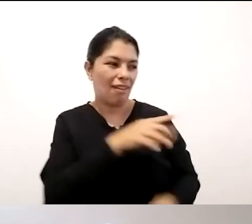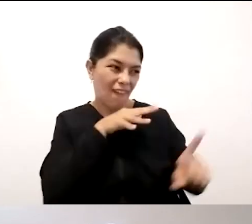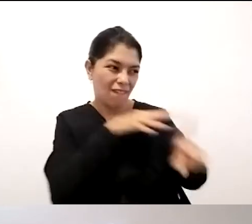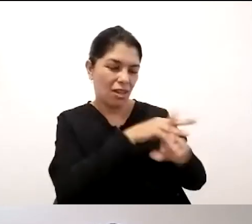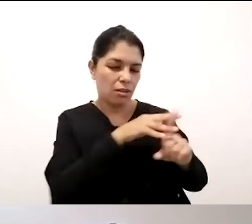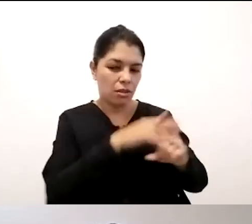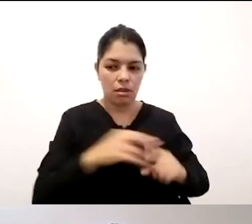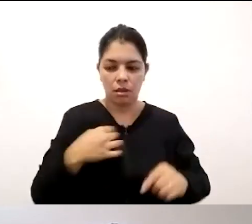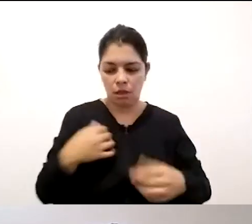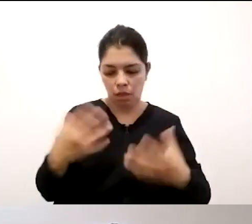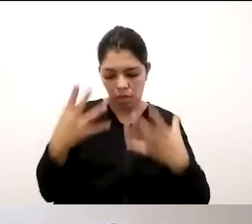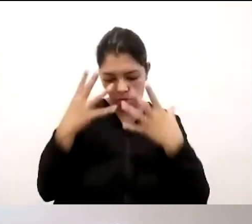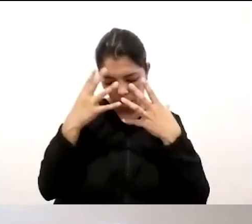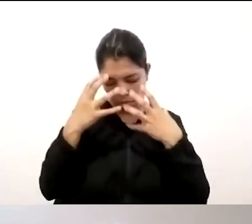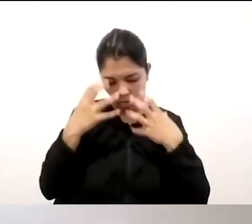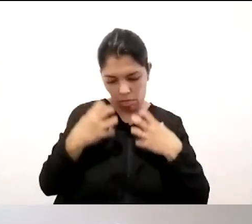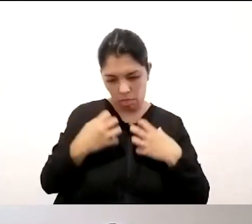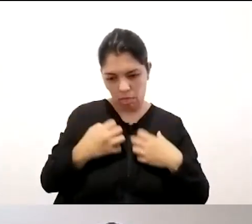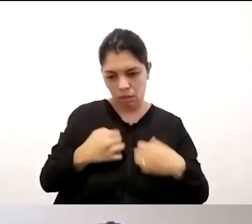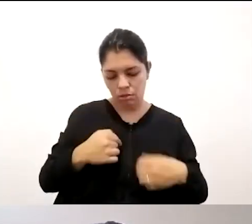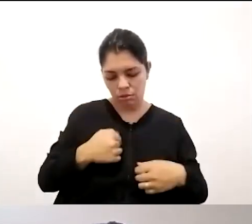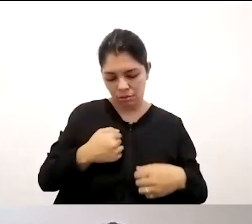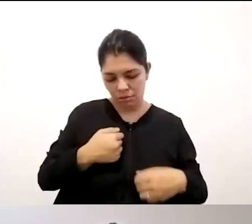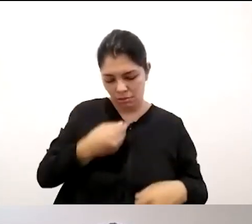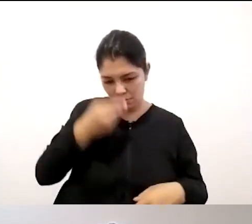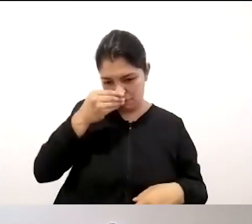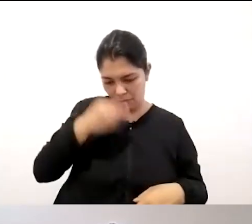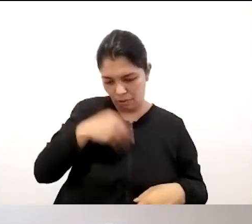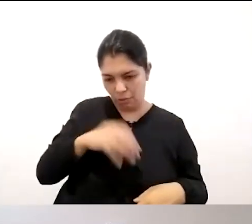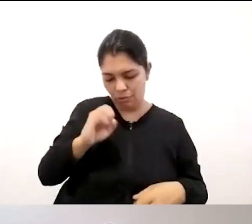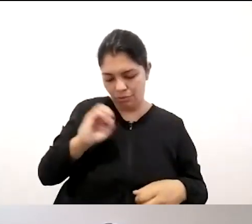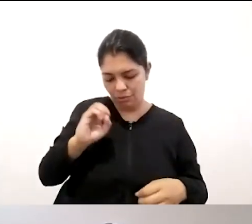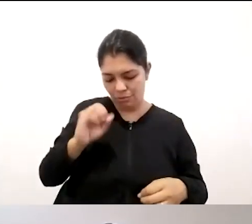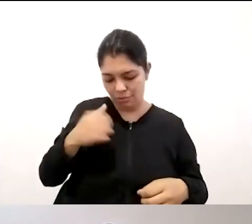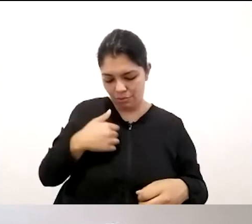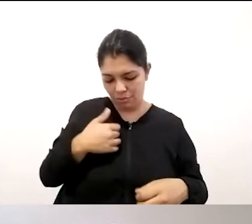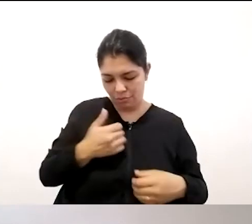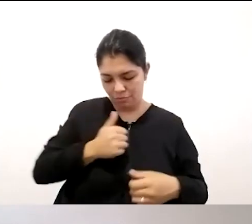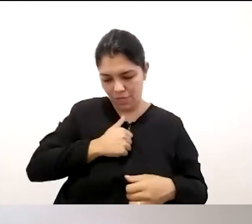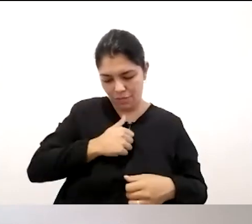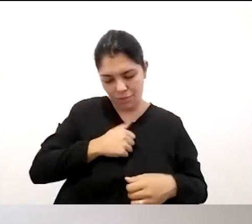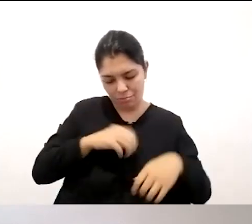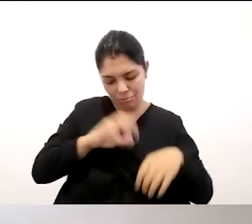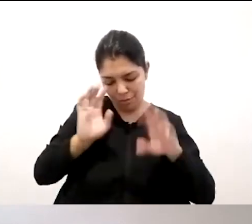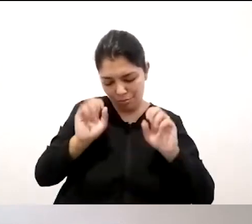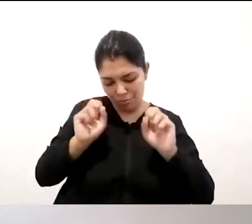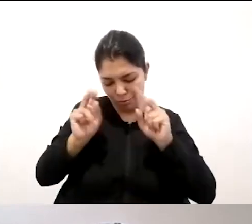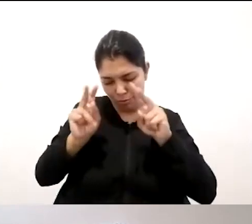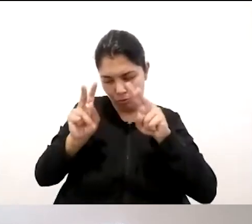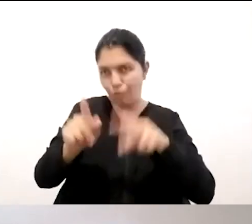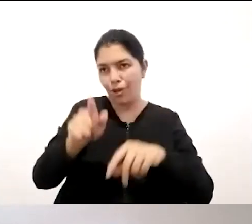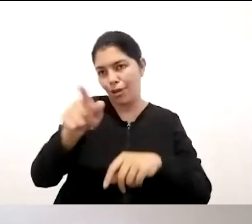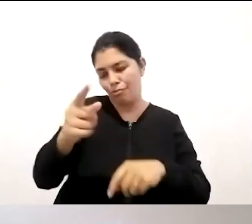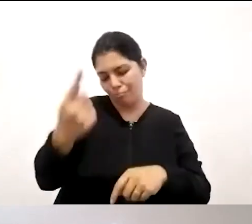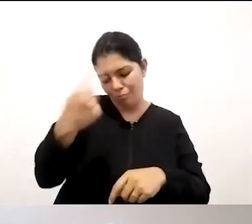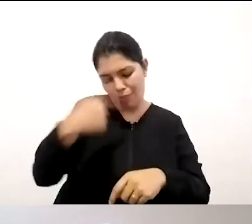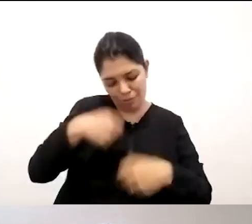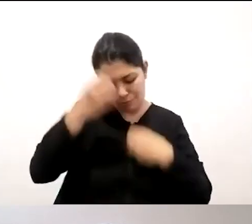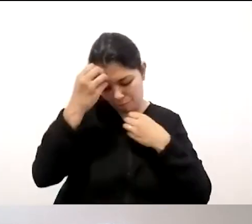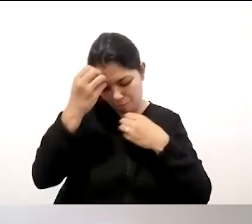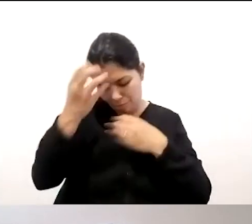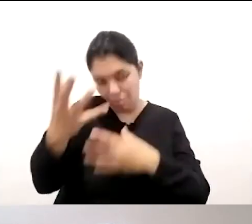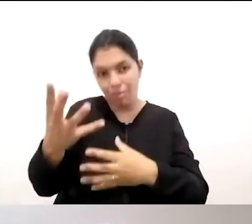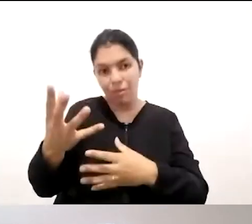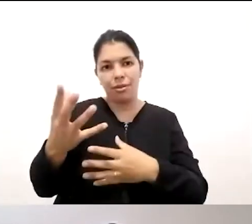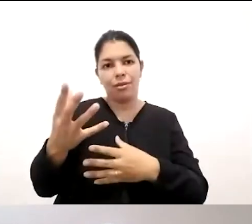concepto que tiene de sí misma o en el peor de los casos pierde su autonomía dejándosela a su victimario. Y pues se puede